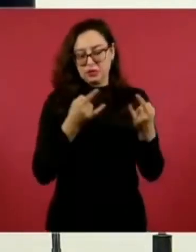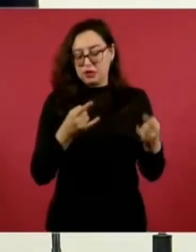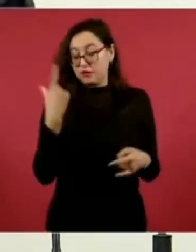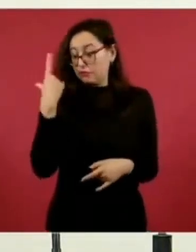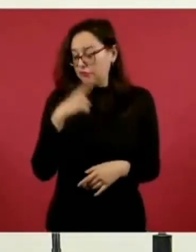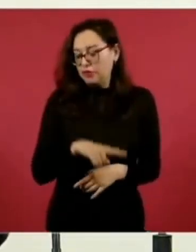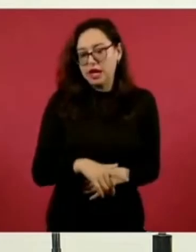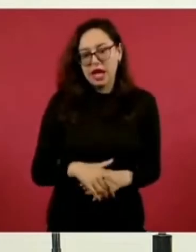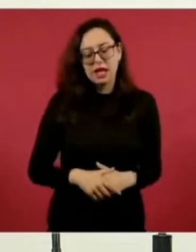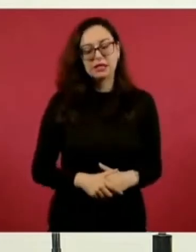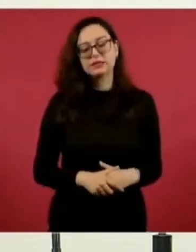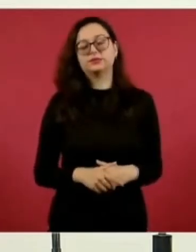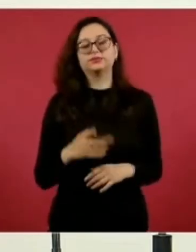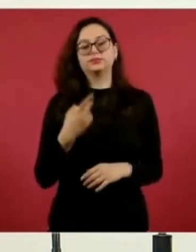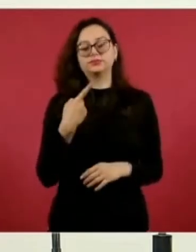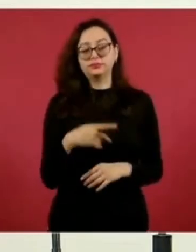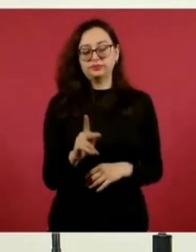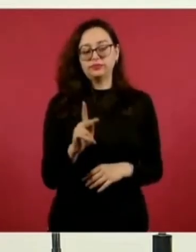Pero